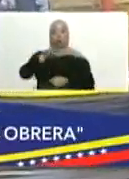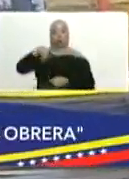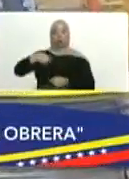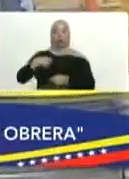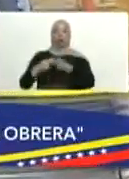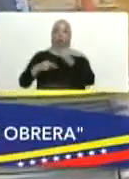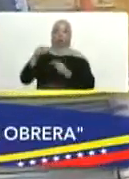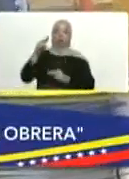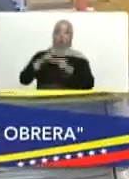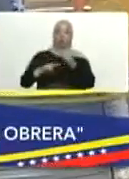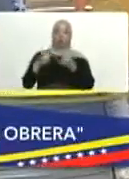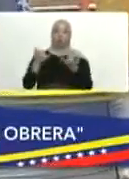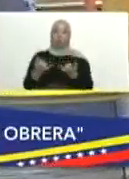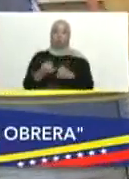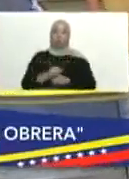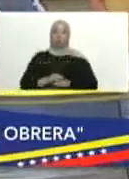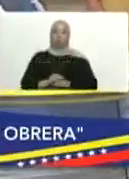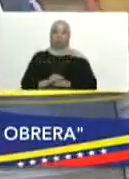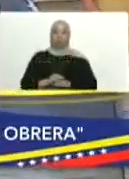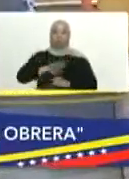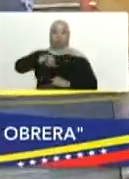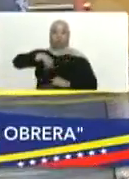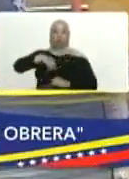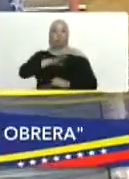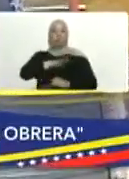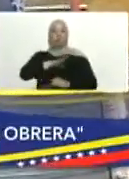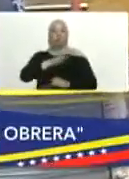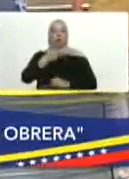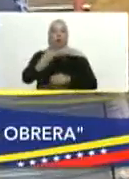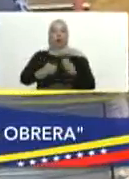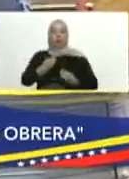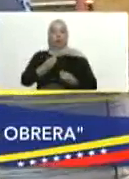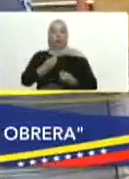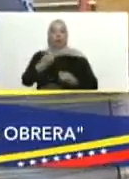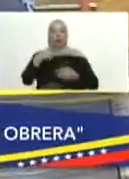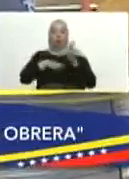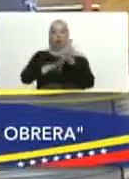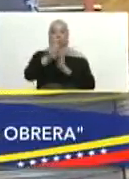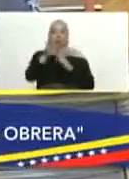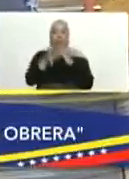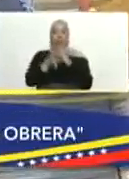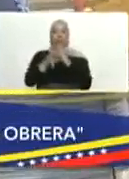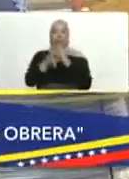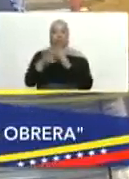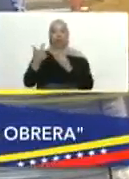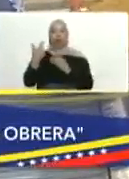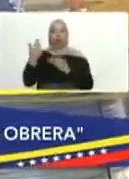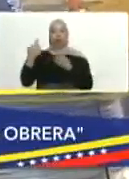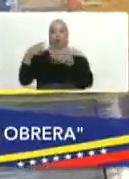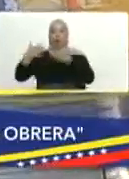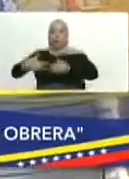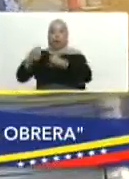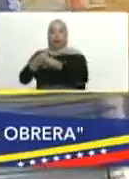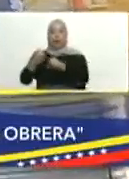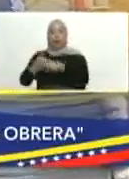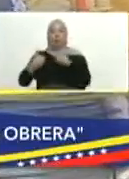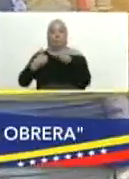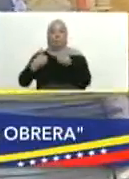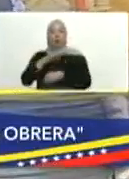construir así ese presidente con nuestros propios pies andar con nuestras propias fuerzas y